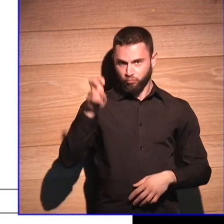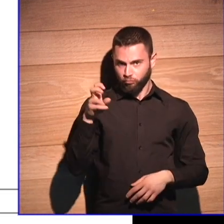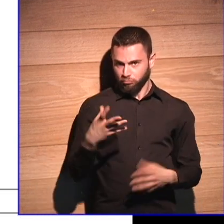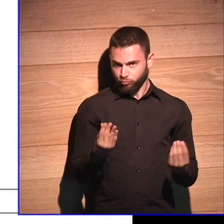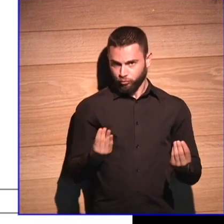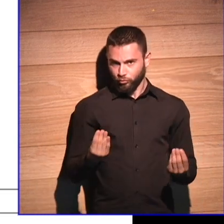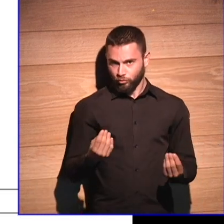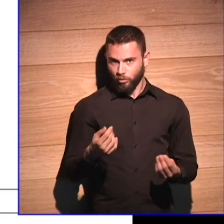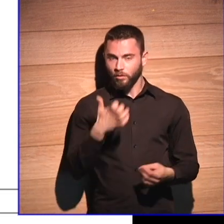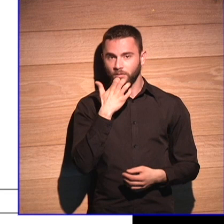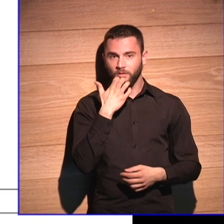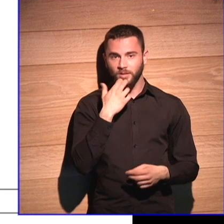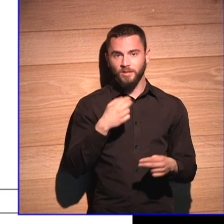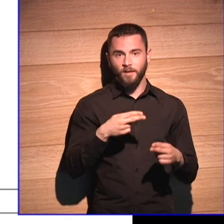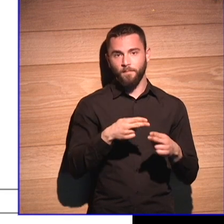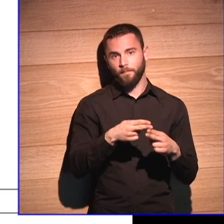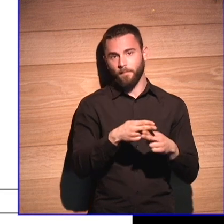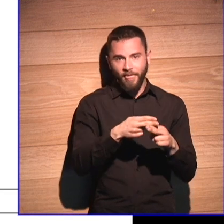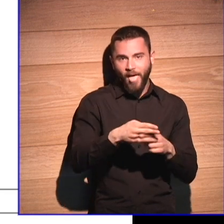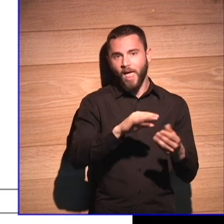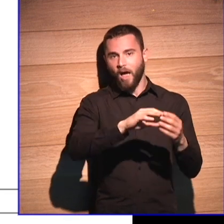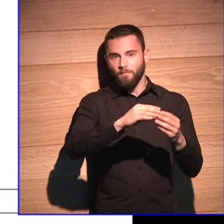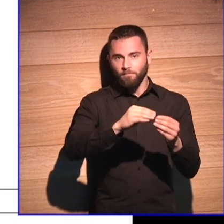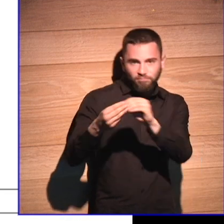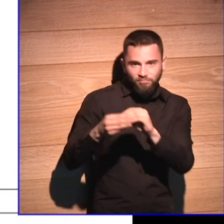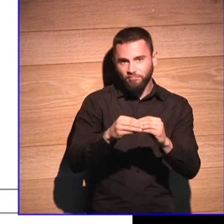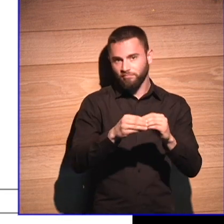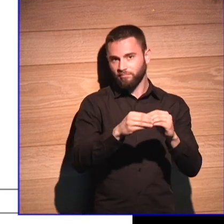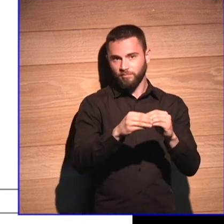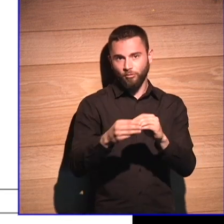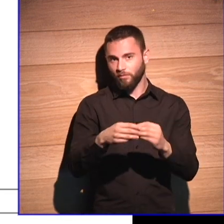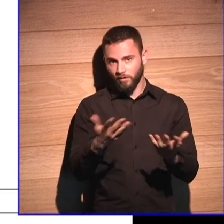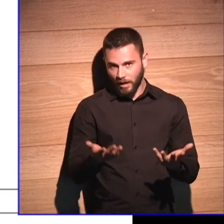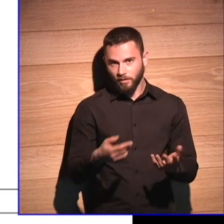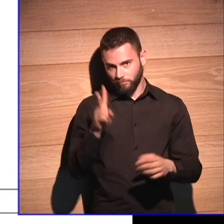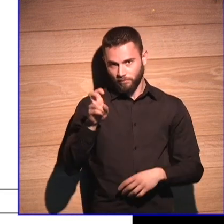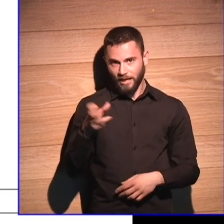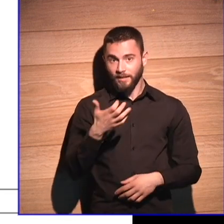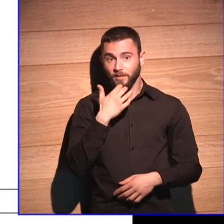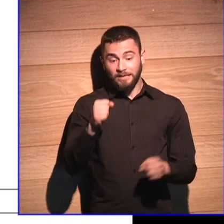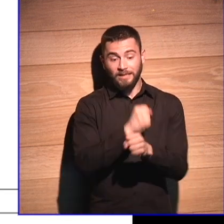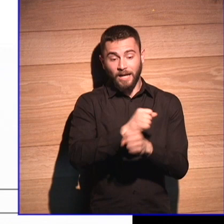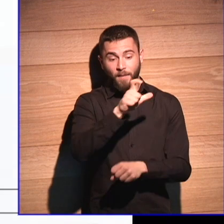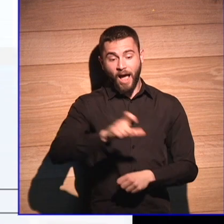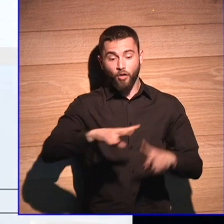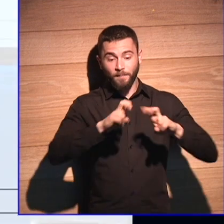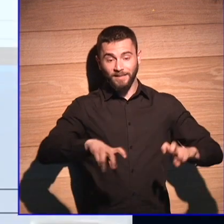hacer bricolaje. Lo que han trabajado unos investigadores en este proyecto es que han visto que el hecho